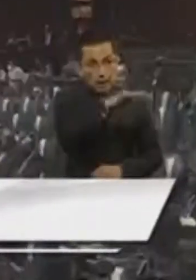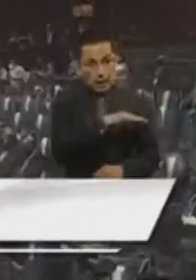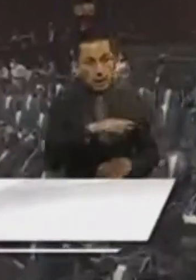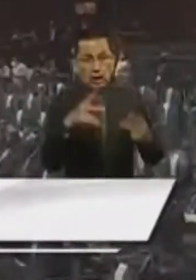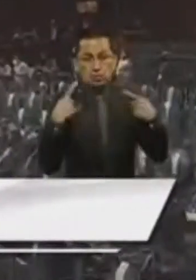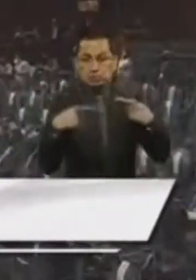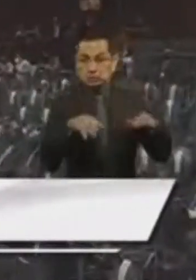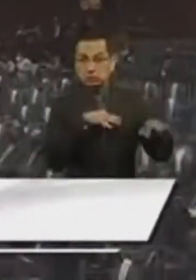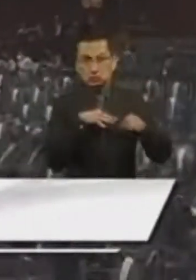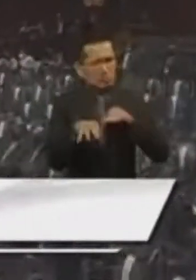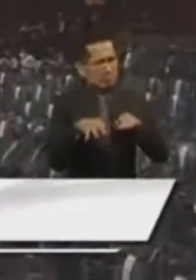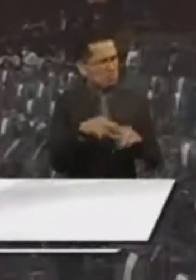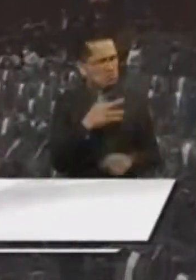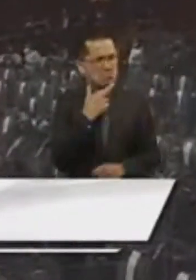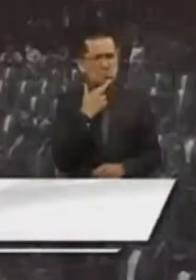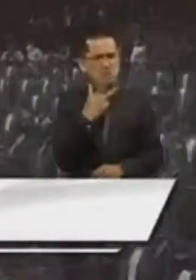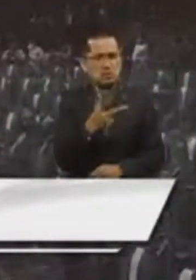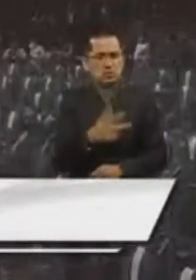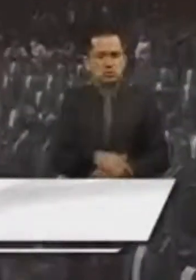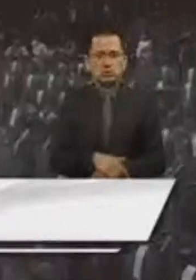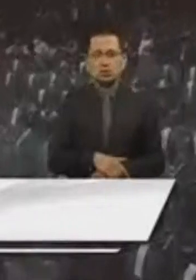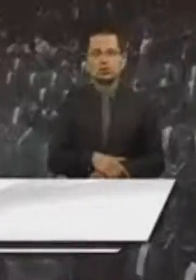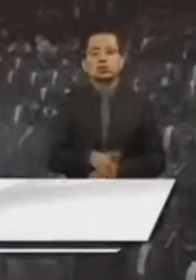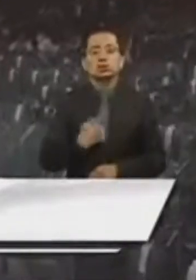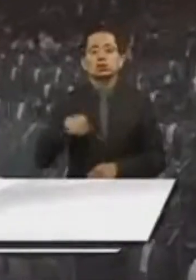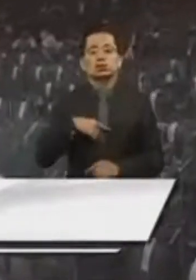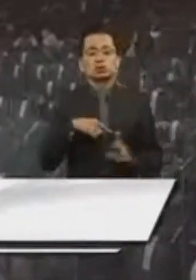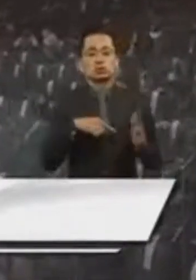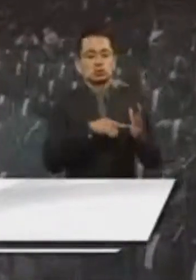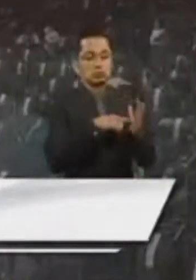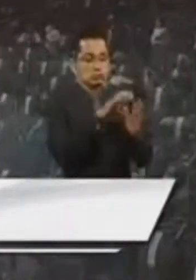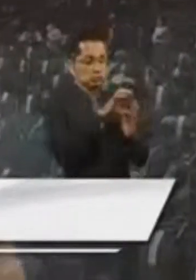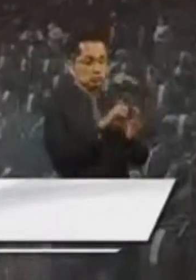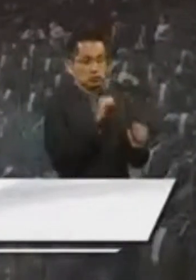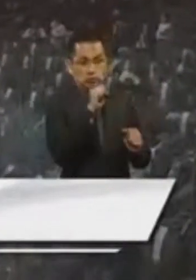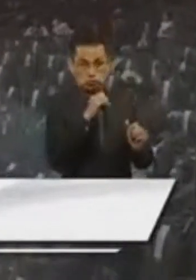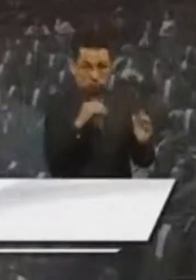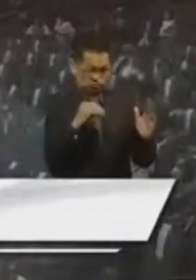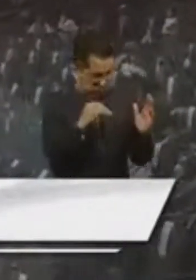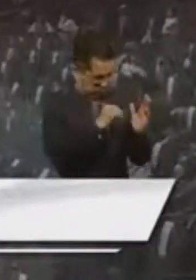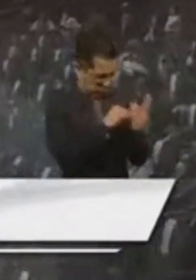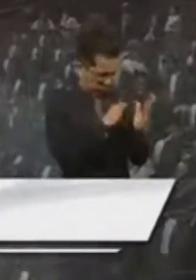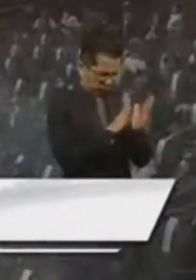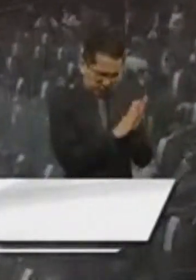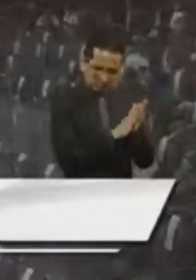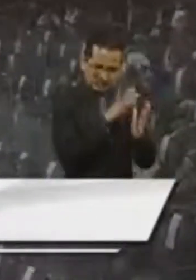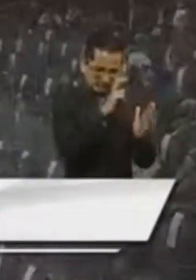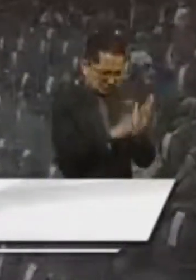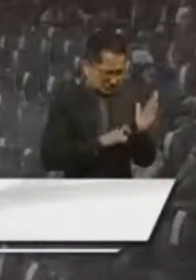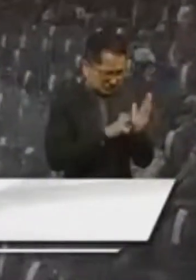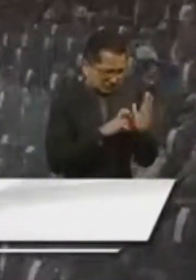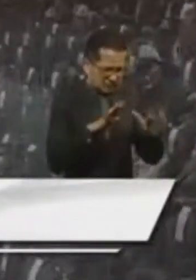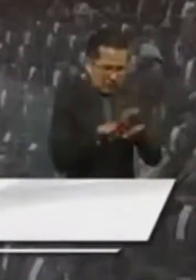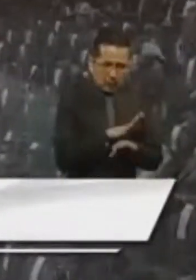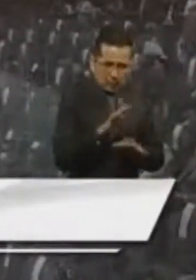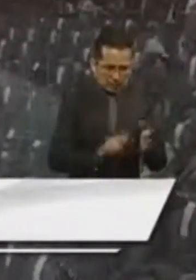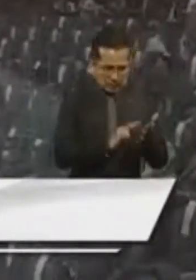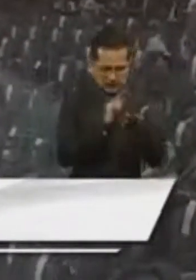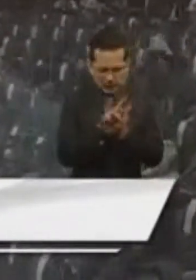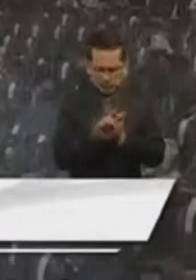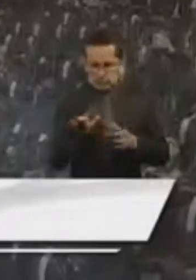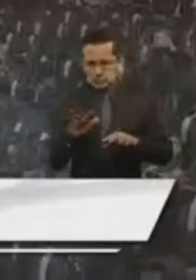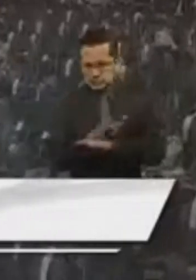Establecimos normas constitucionales y legales para la recuperación del poder